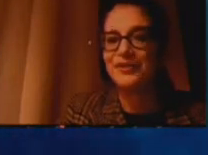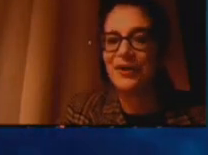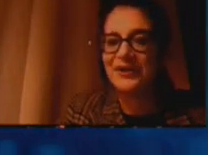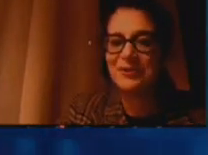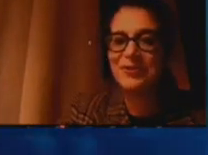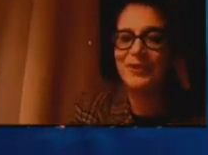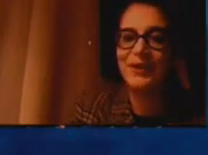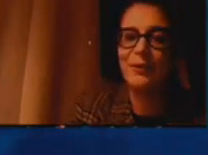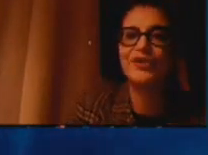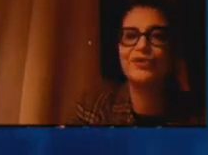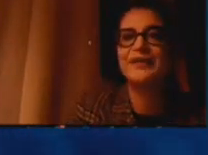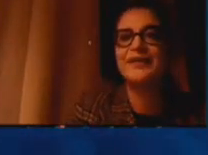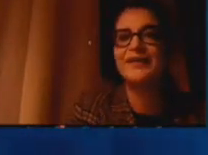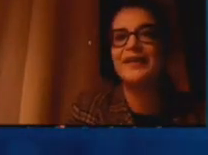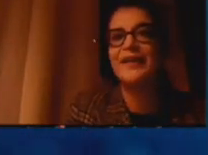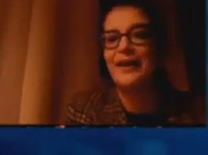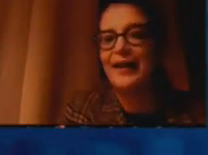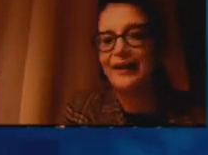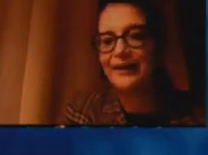las bandas